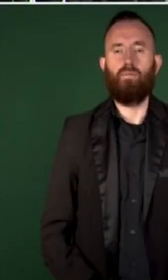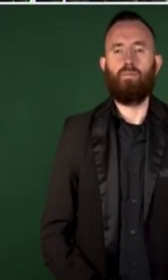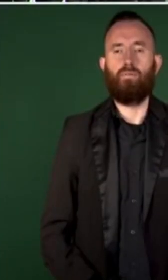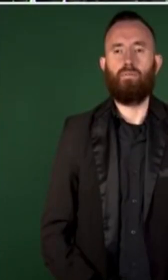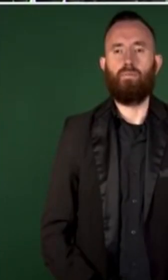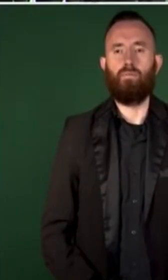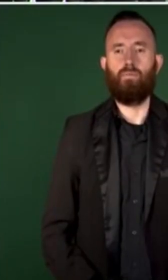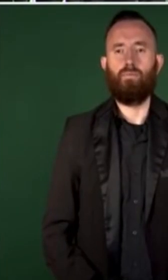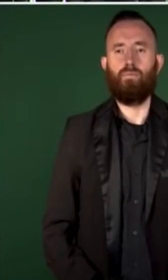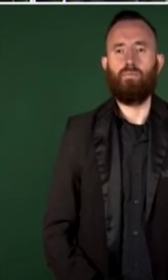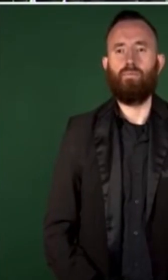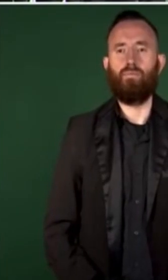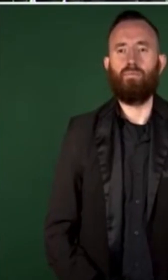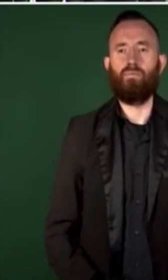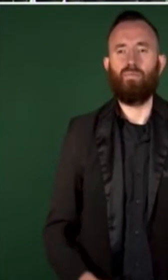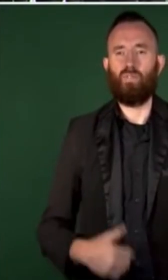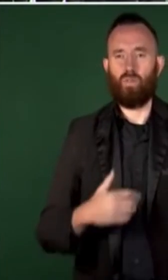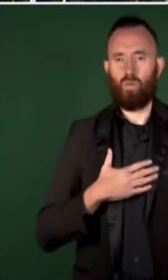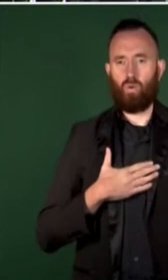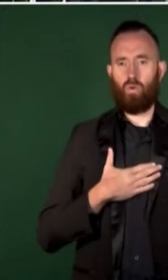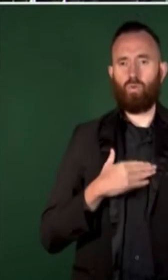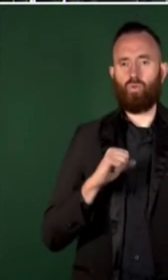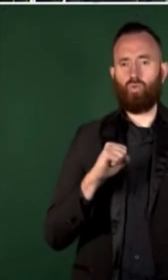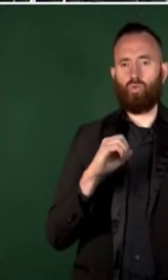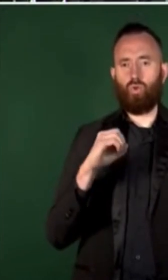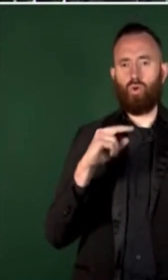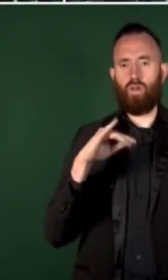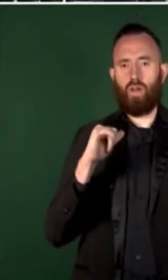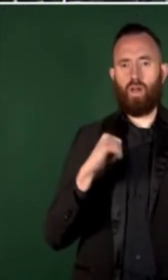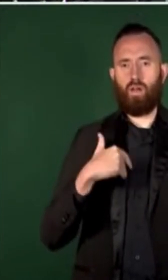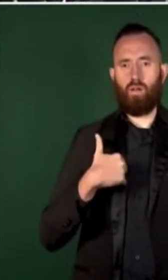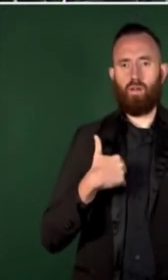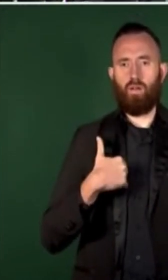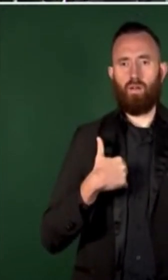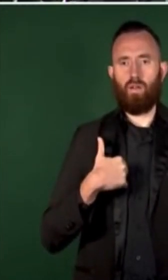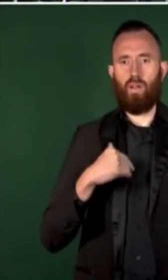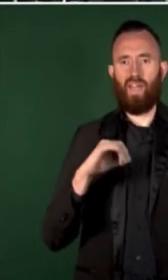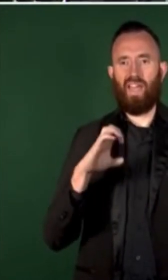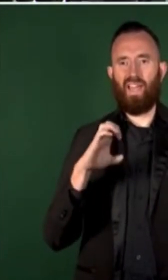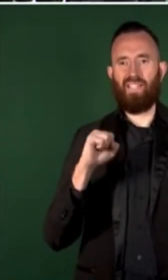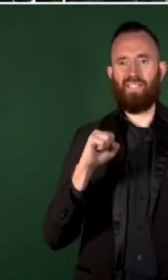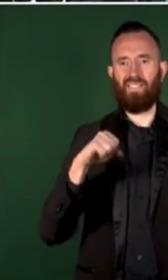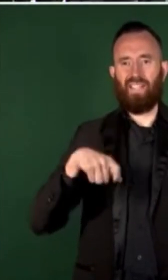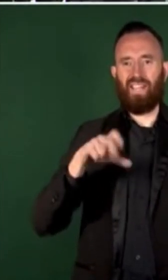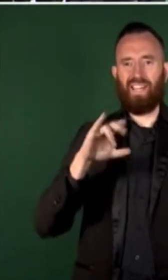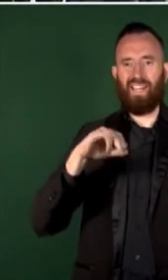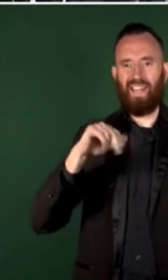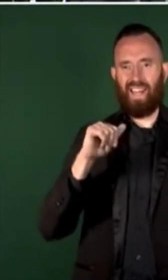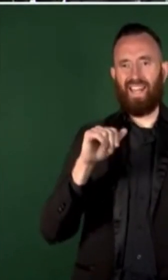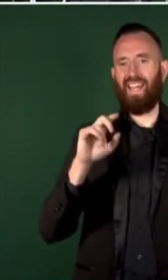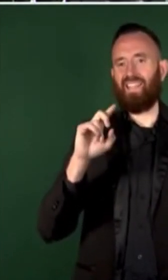Sonia de Anda, de esquina 32. Y presidente, ay, perdón,